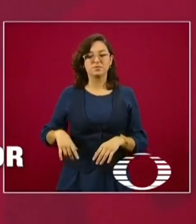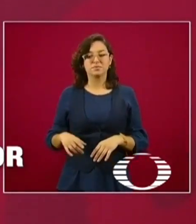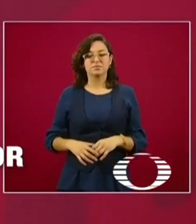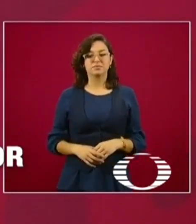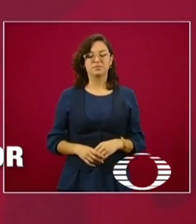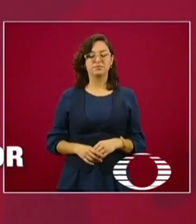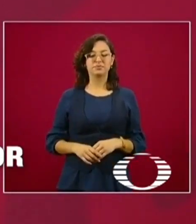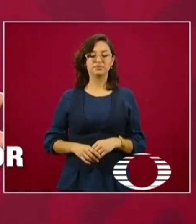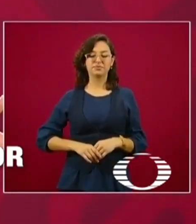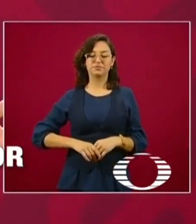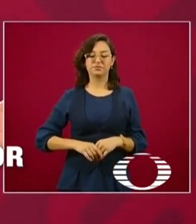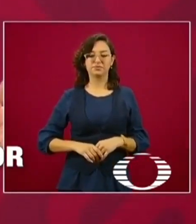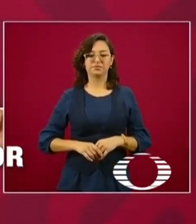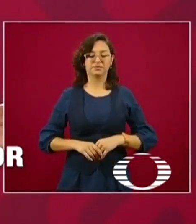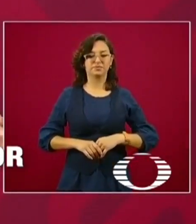y como